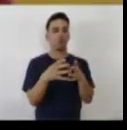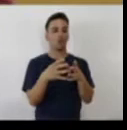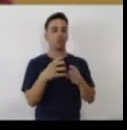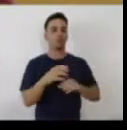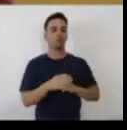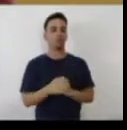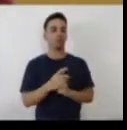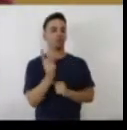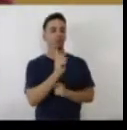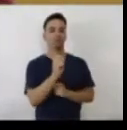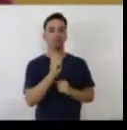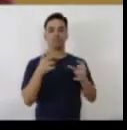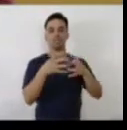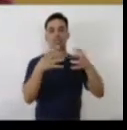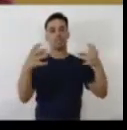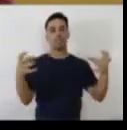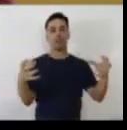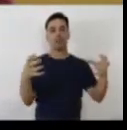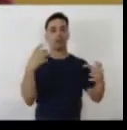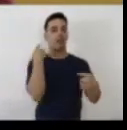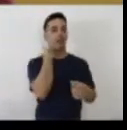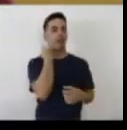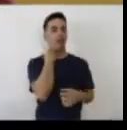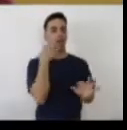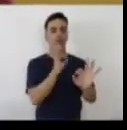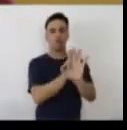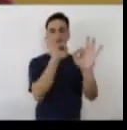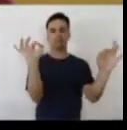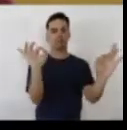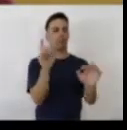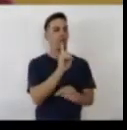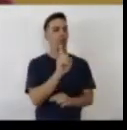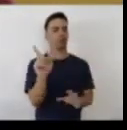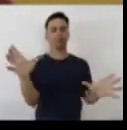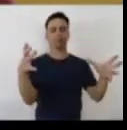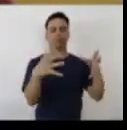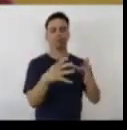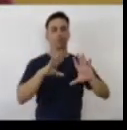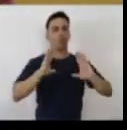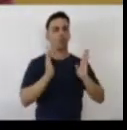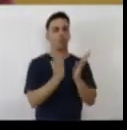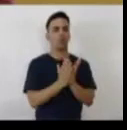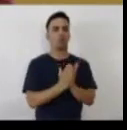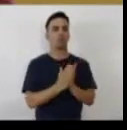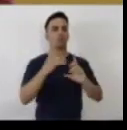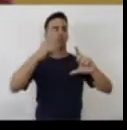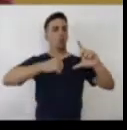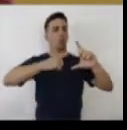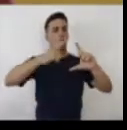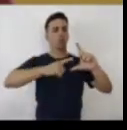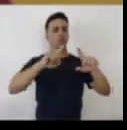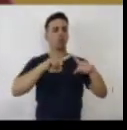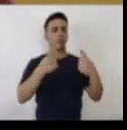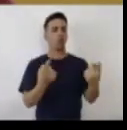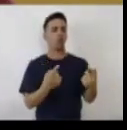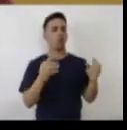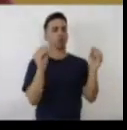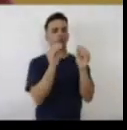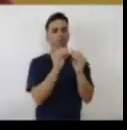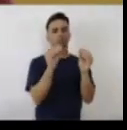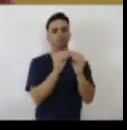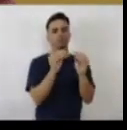unidos. No nos vamos a separar por años y especialidades. Resulta que el contenido que